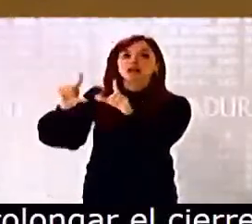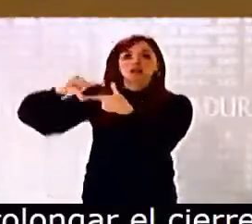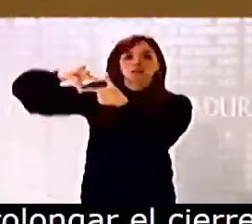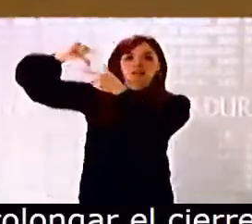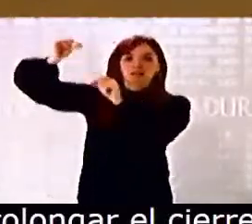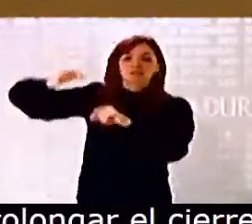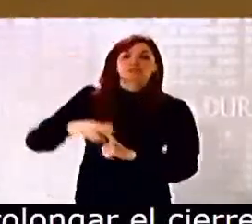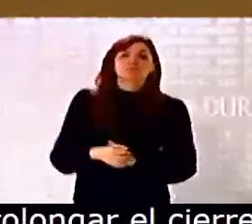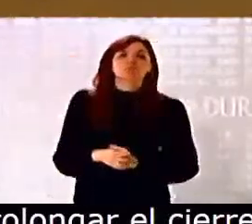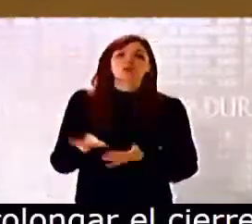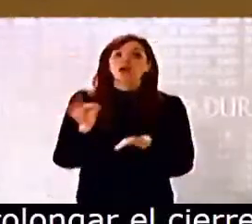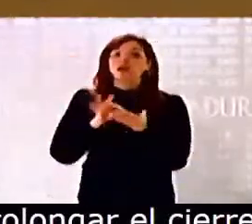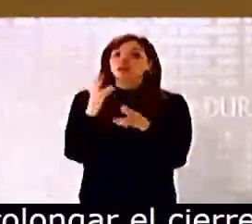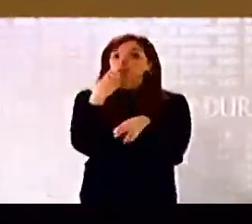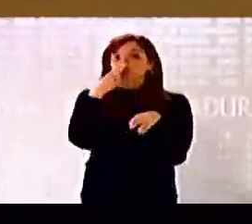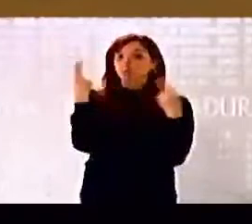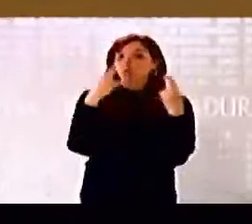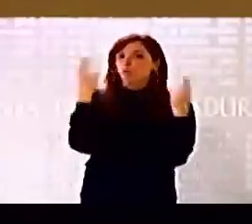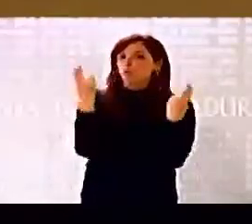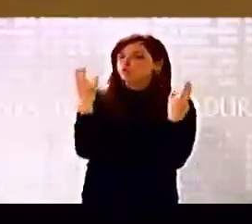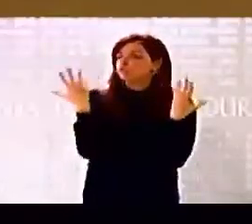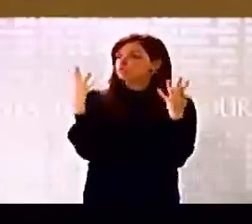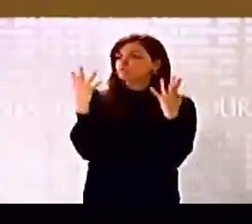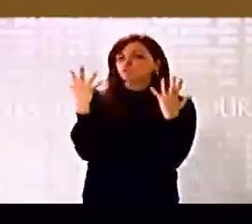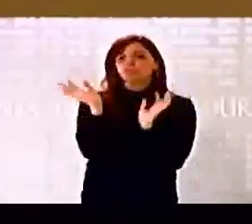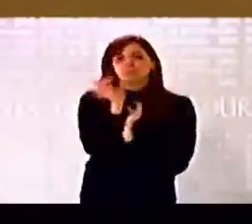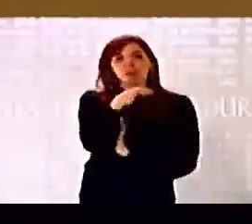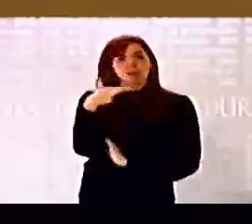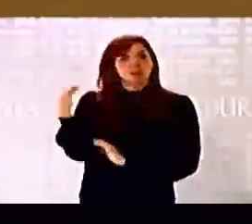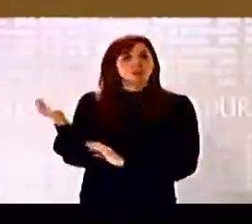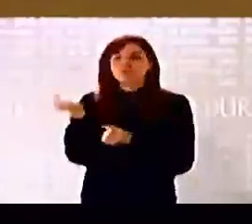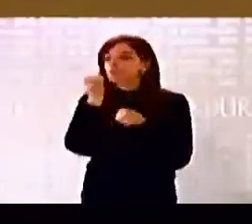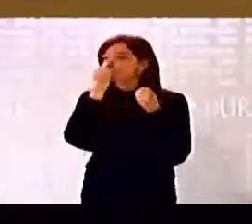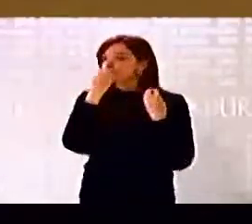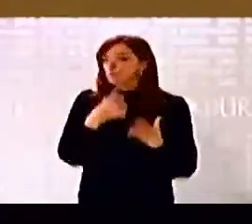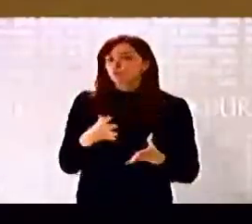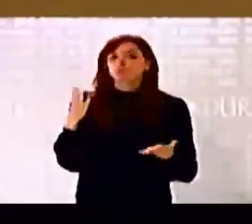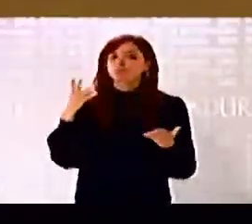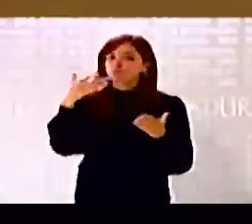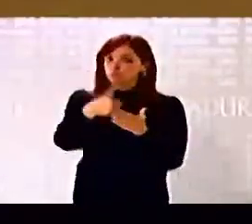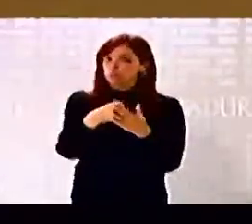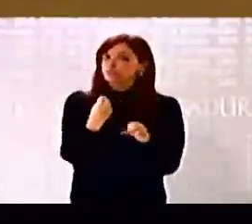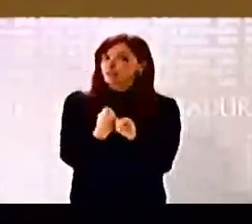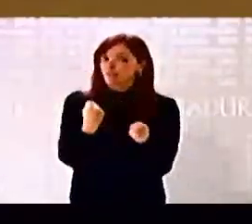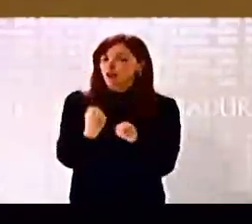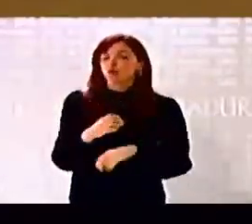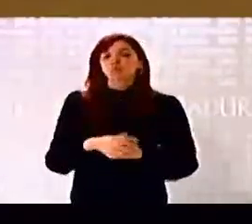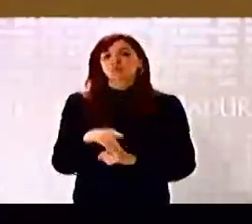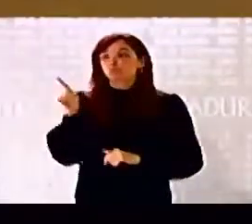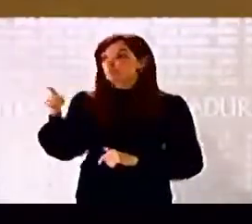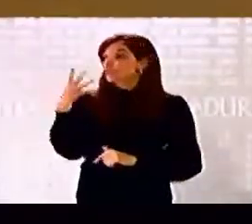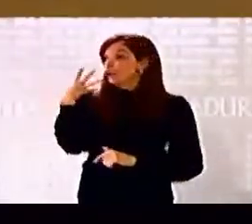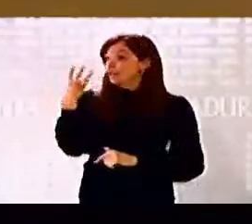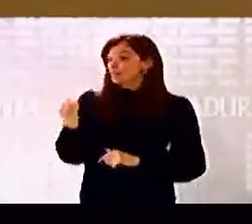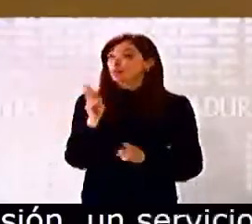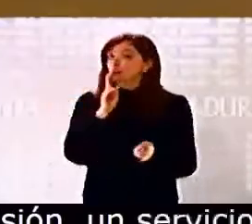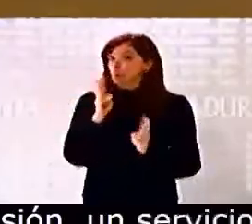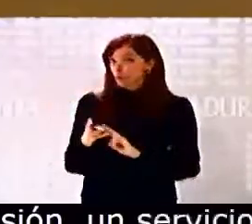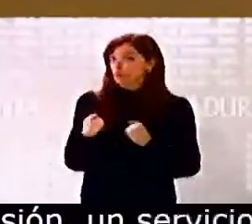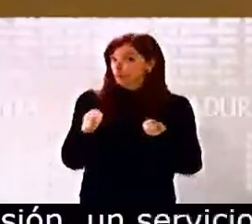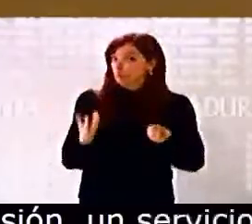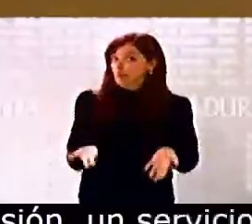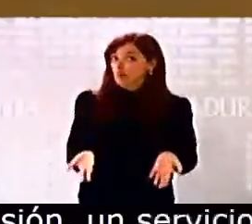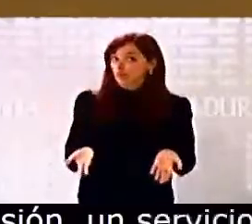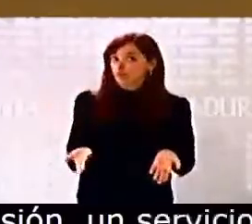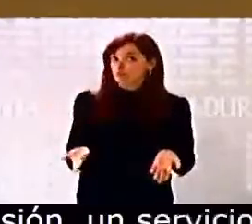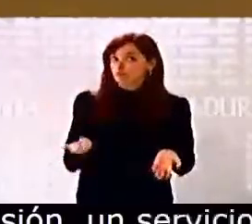medio público que ha hecho un servicio extraordinario al conjunto de los ciudadanos en todo este tiempo. Y usted entiende la respuesta que yo le estoy dando,